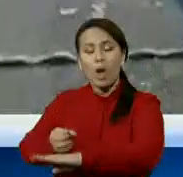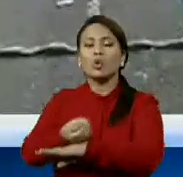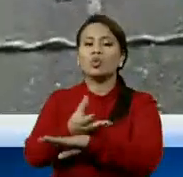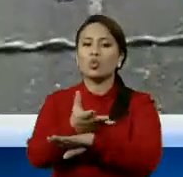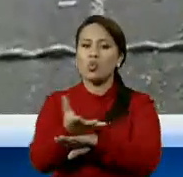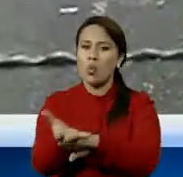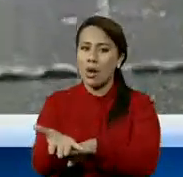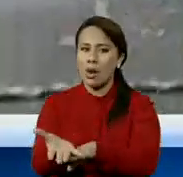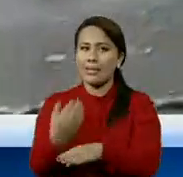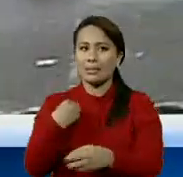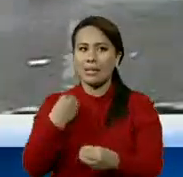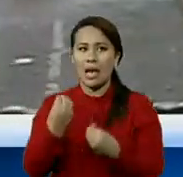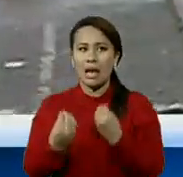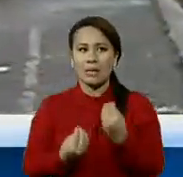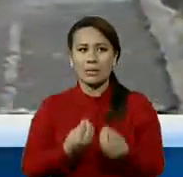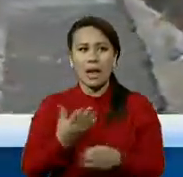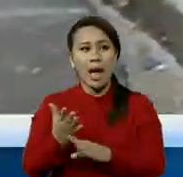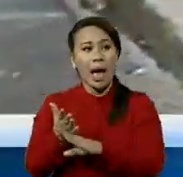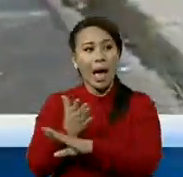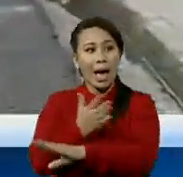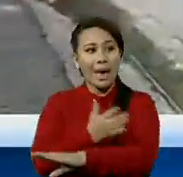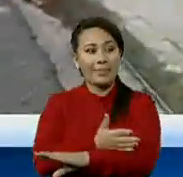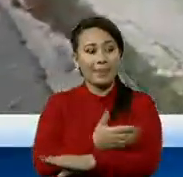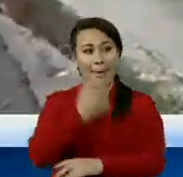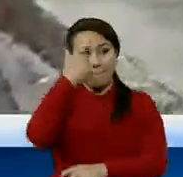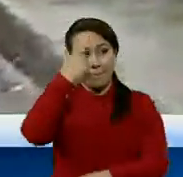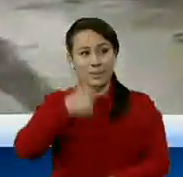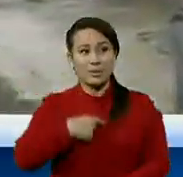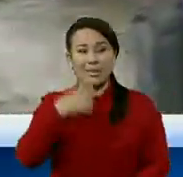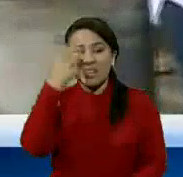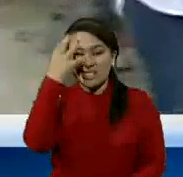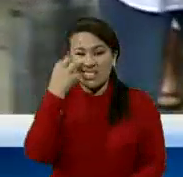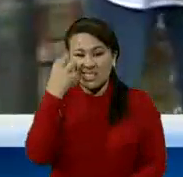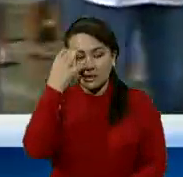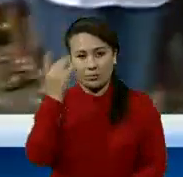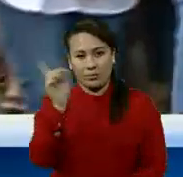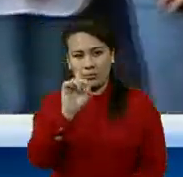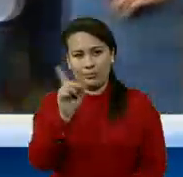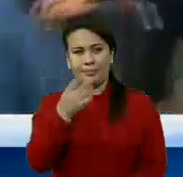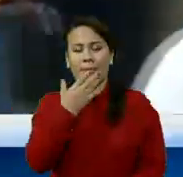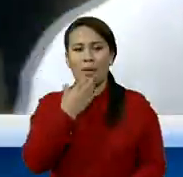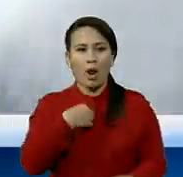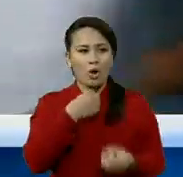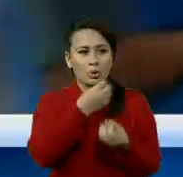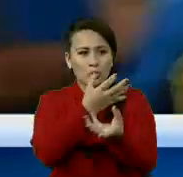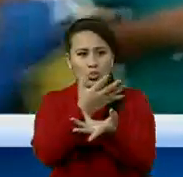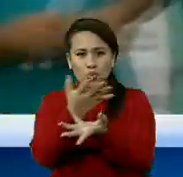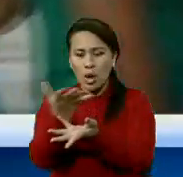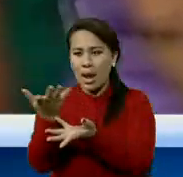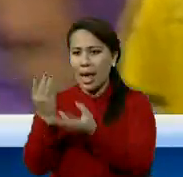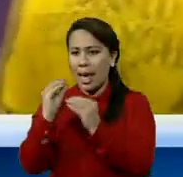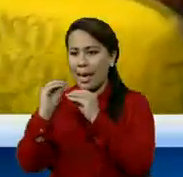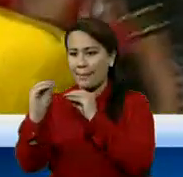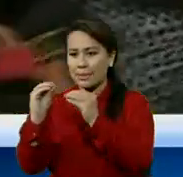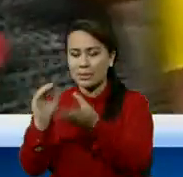que las personas que no están infectadas con la conjuntivitis no la quieran. Se les da las indicaciones necesarias, hay que tener